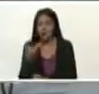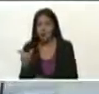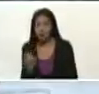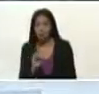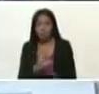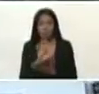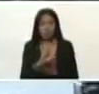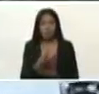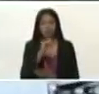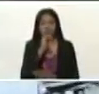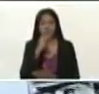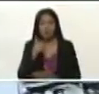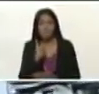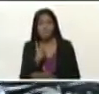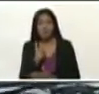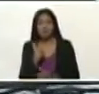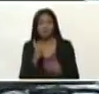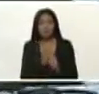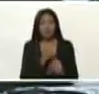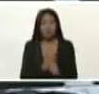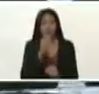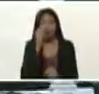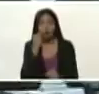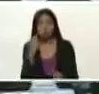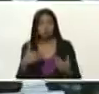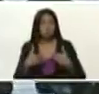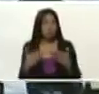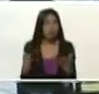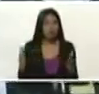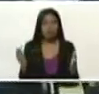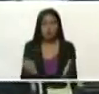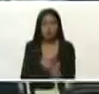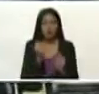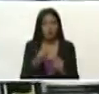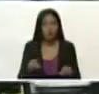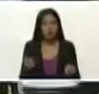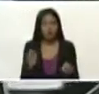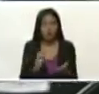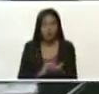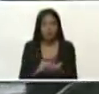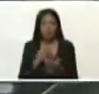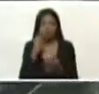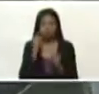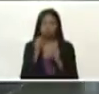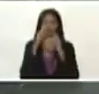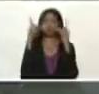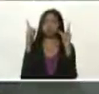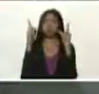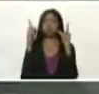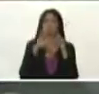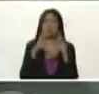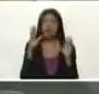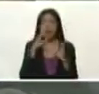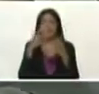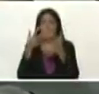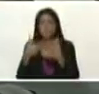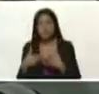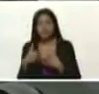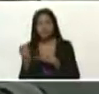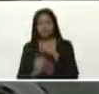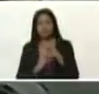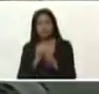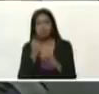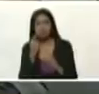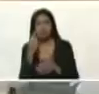Me informaron a mí, los trabajadores estaban dispuestos a recuperarlas. Me pareció sorprendente que una empresa transnacional